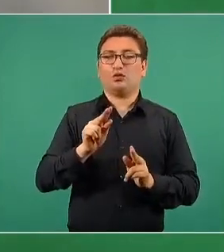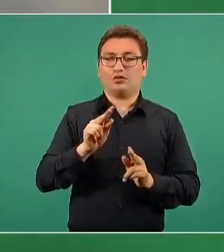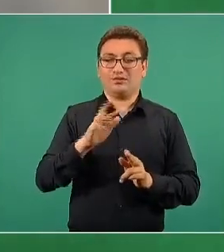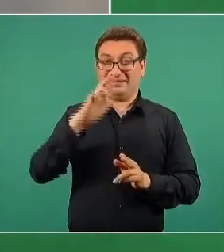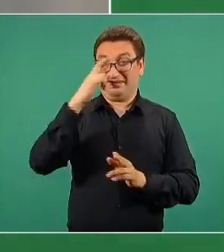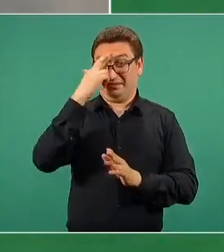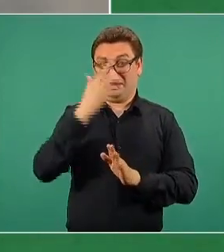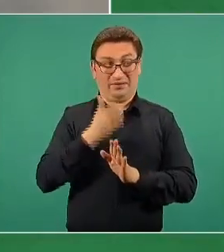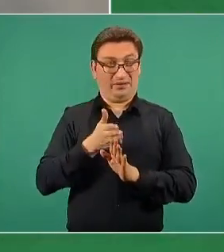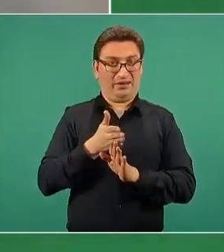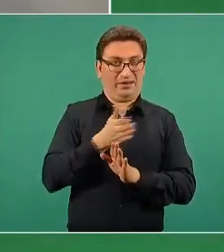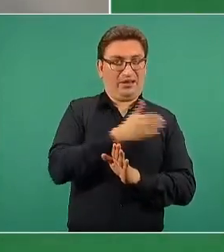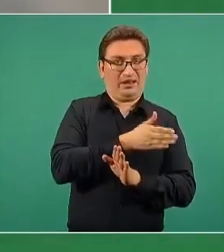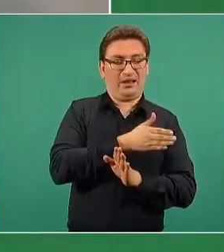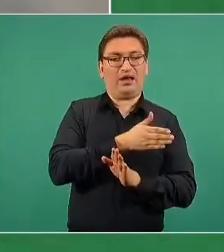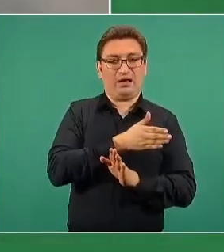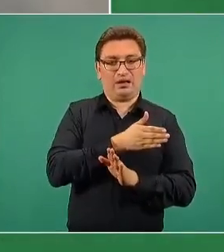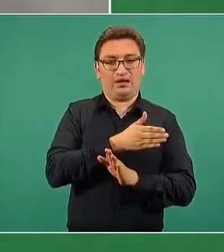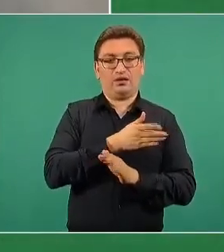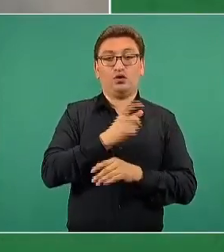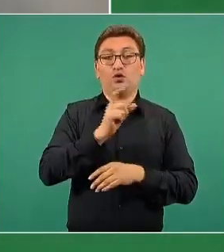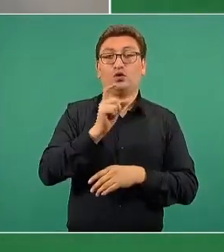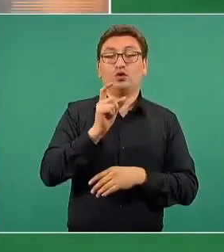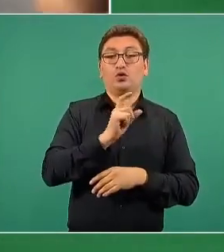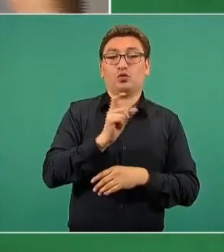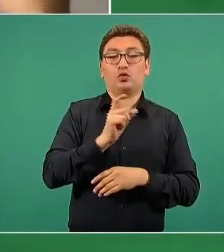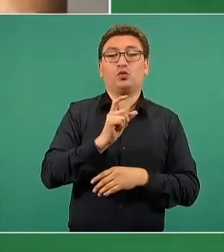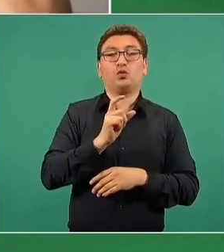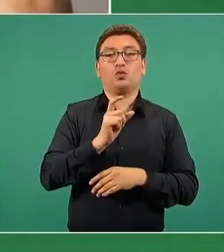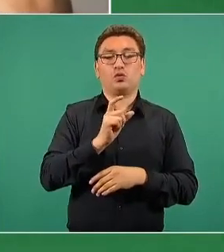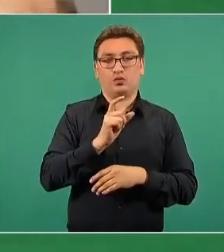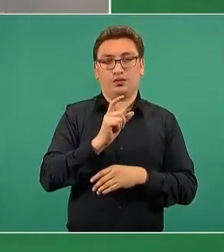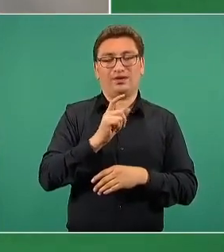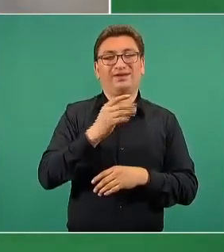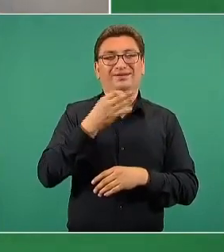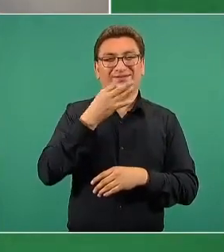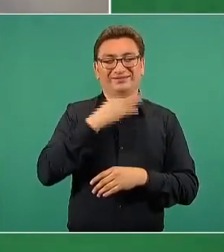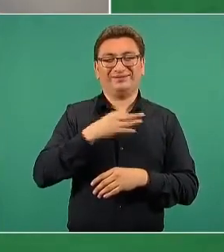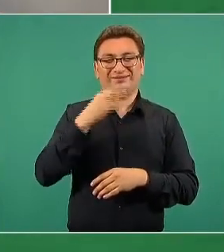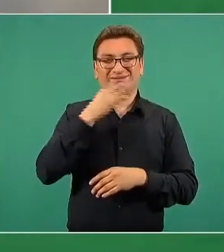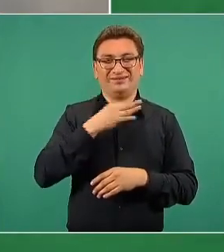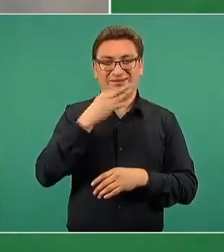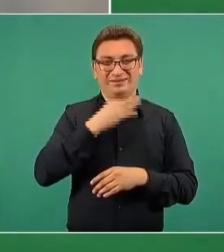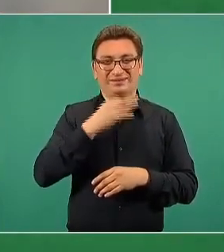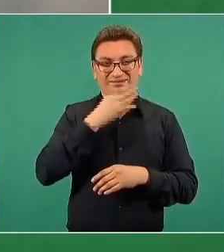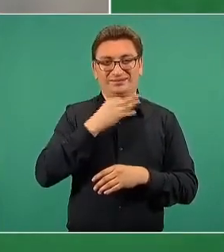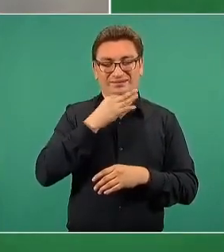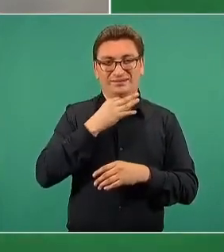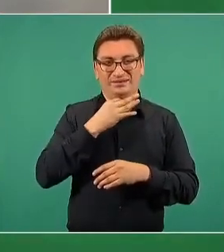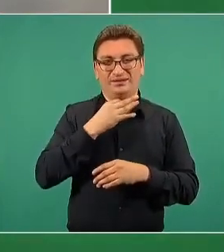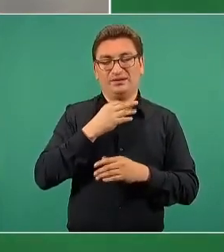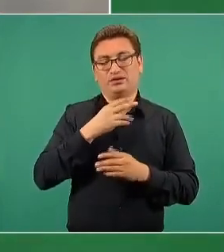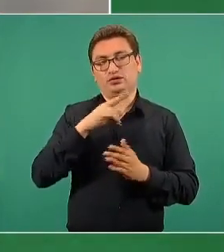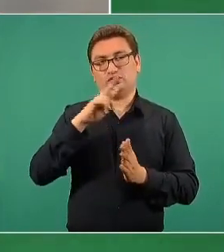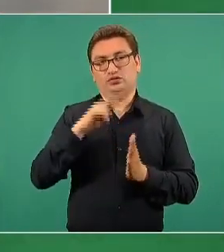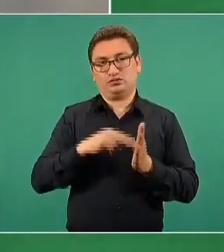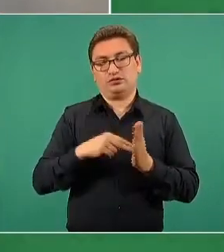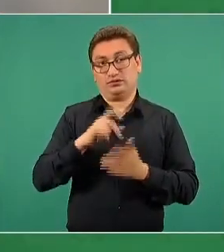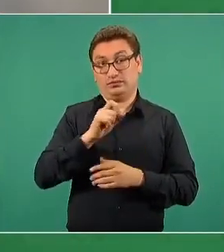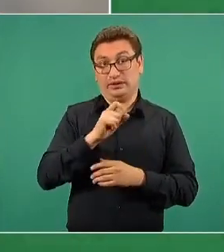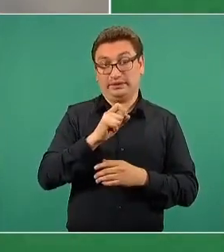observó en el incremento del número de casos durante esta festividad en el año